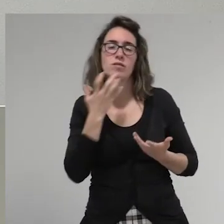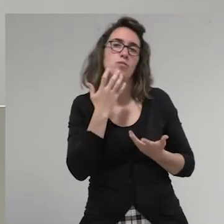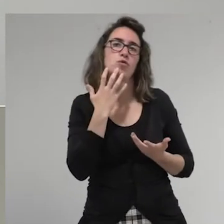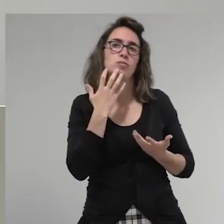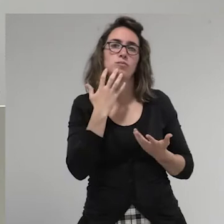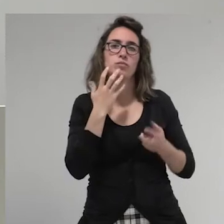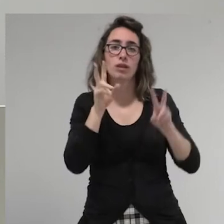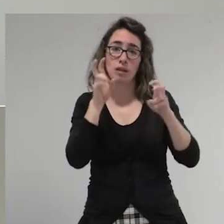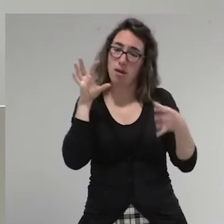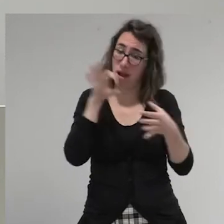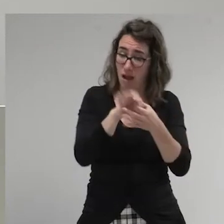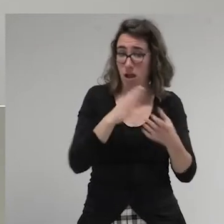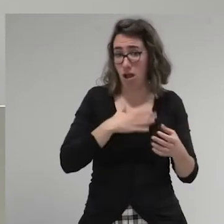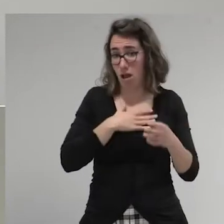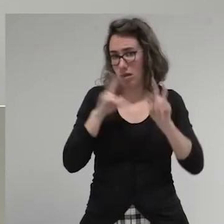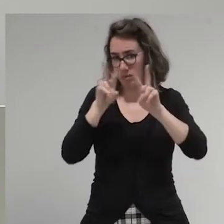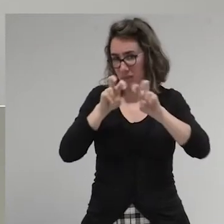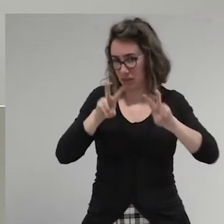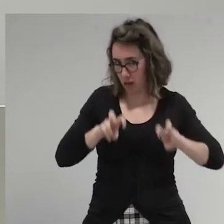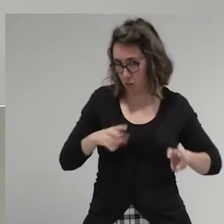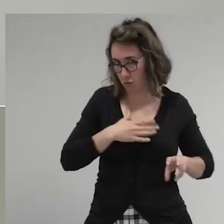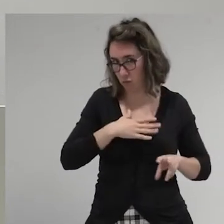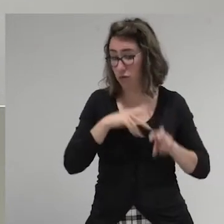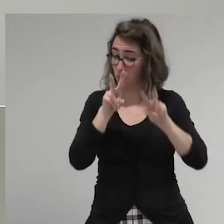la investigación que yo hago, que parte del...